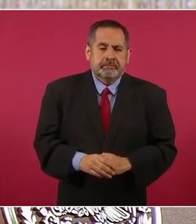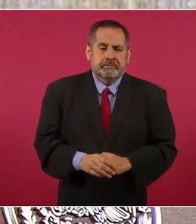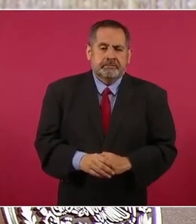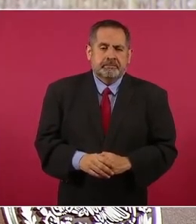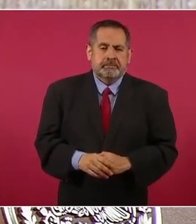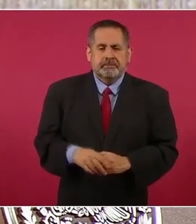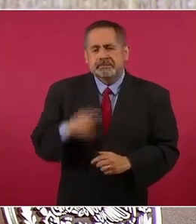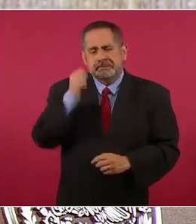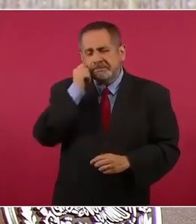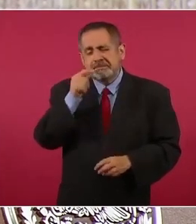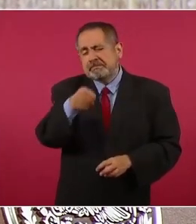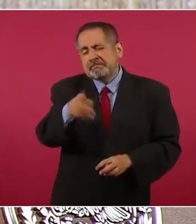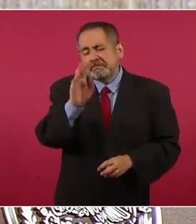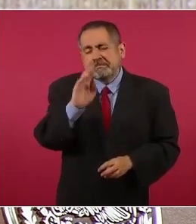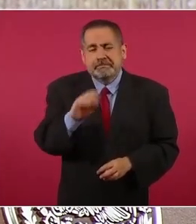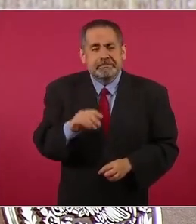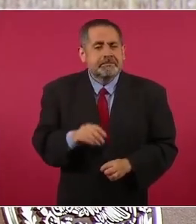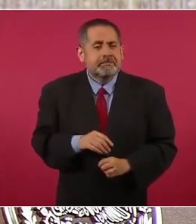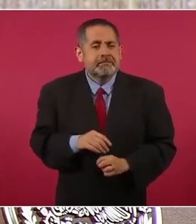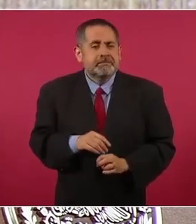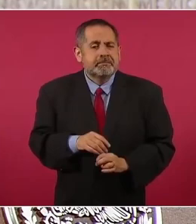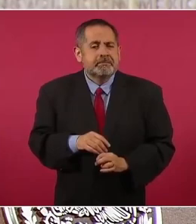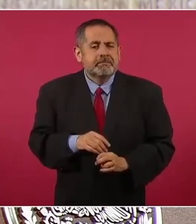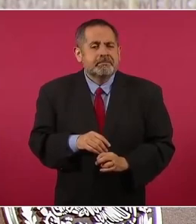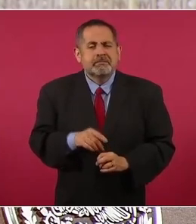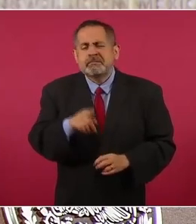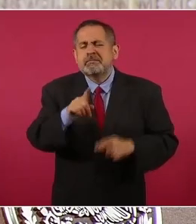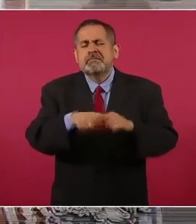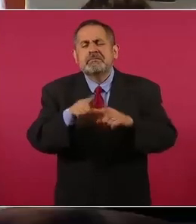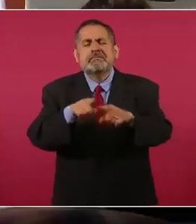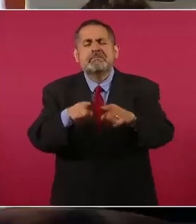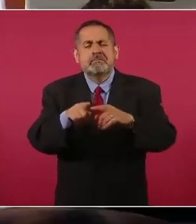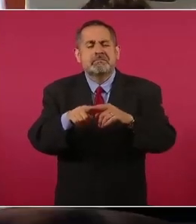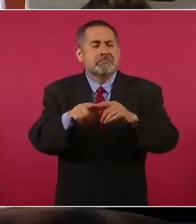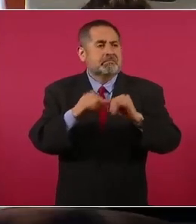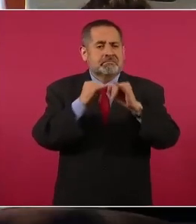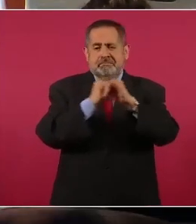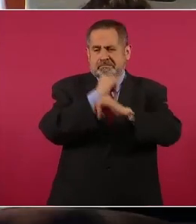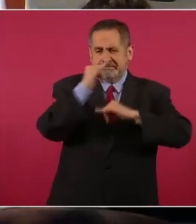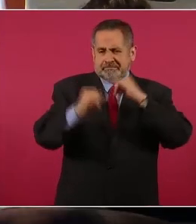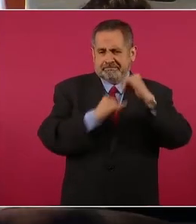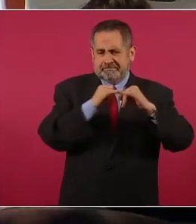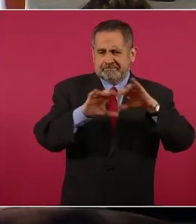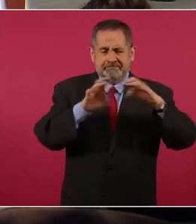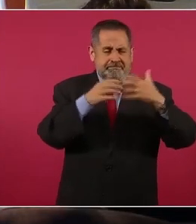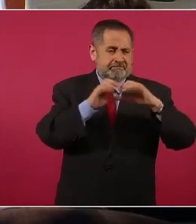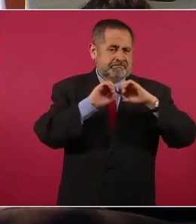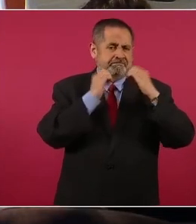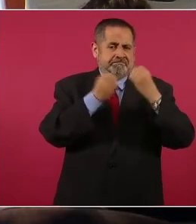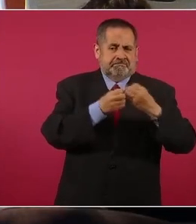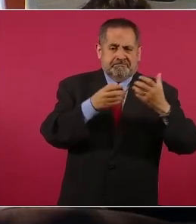No le hace que sea de estos organismos